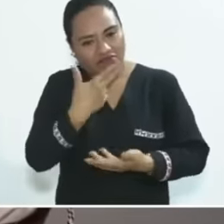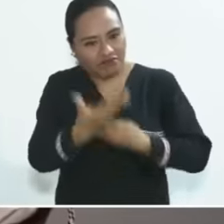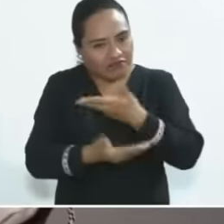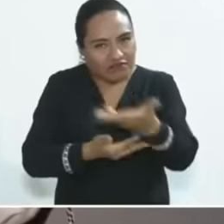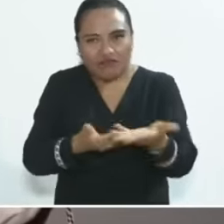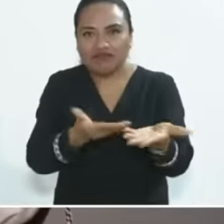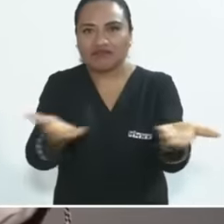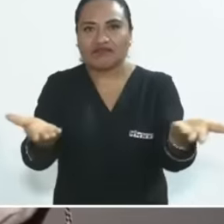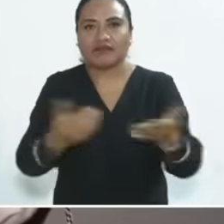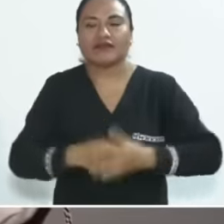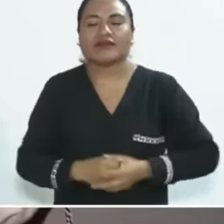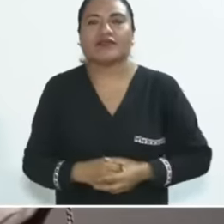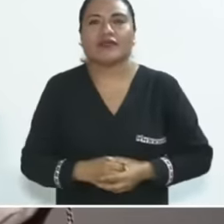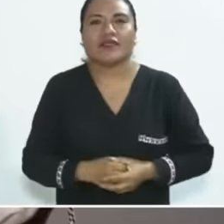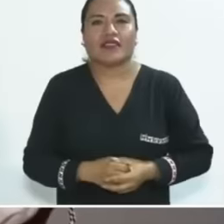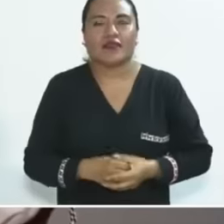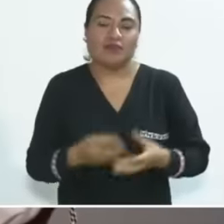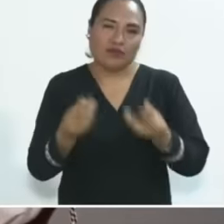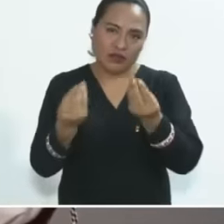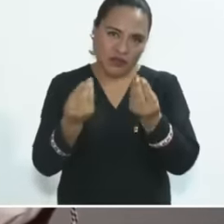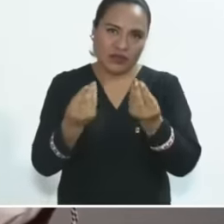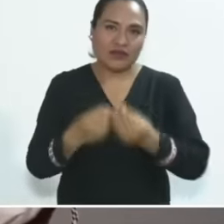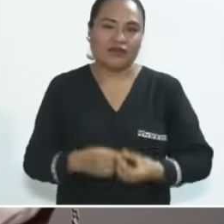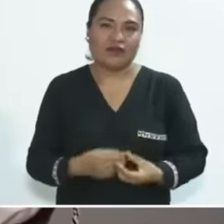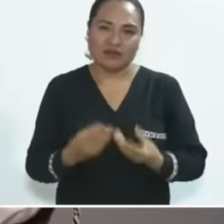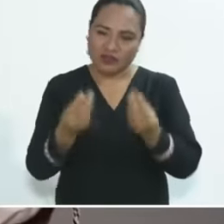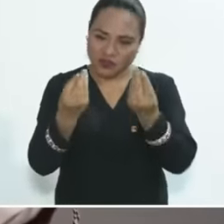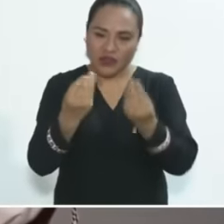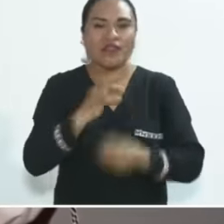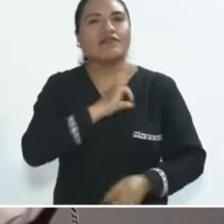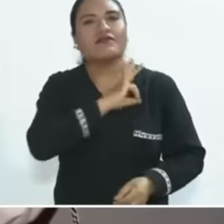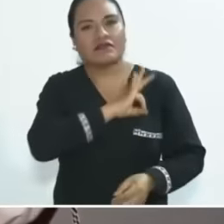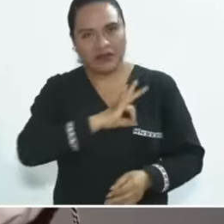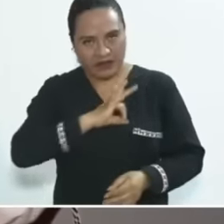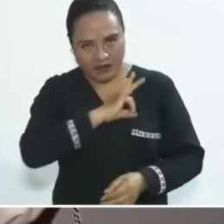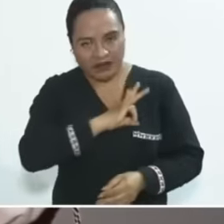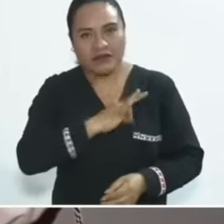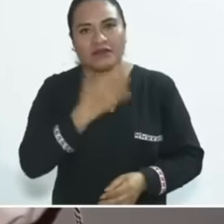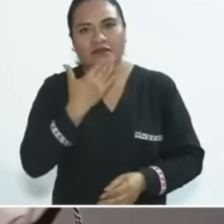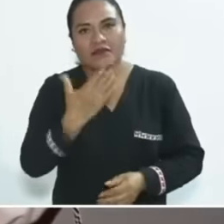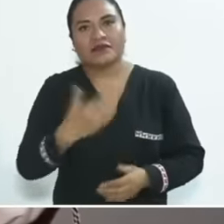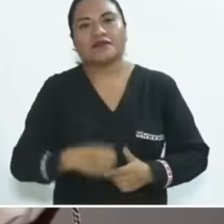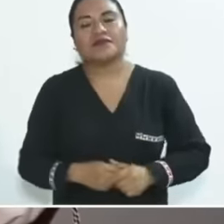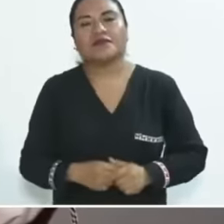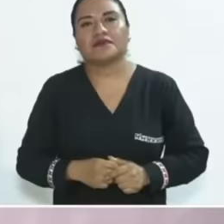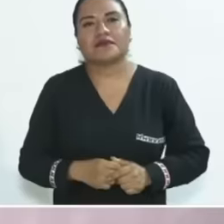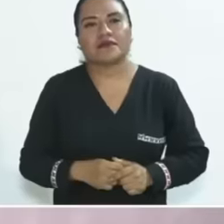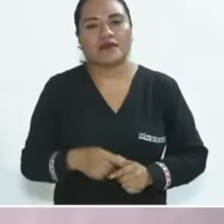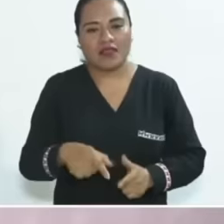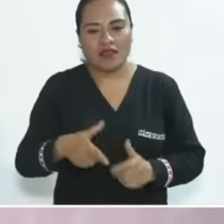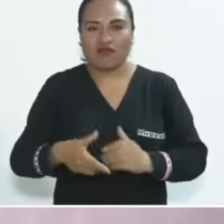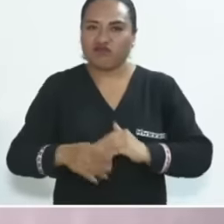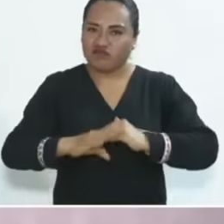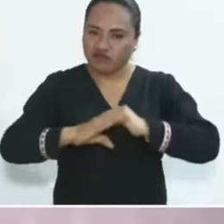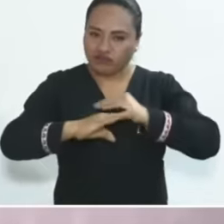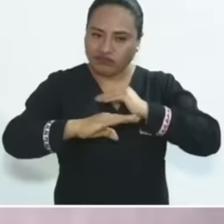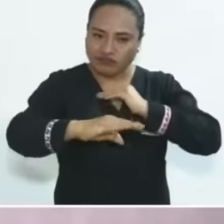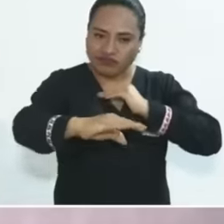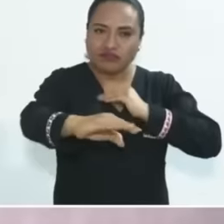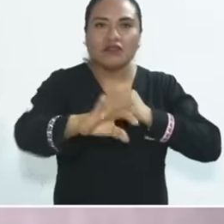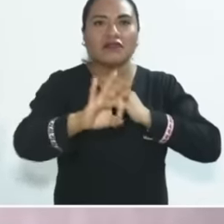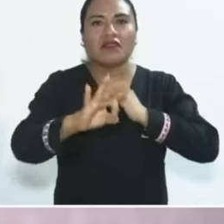y muchas, muchas felicidades por el camino y por lo que